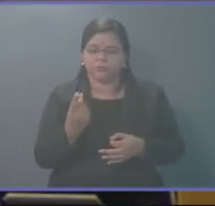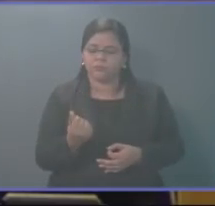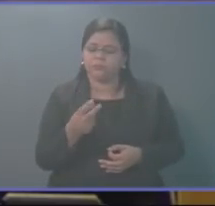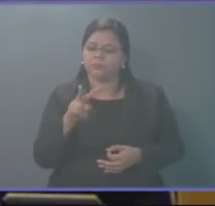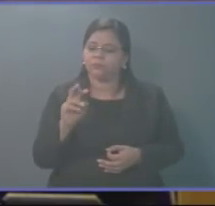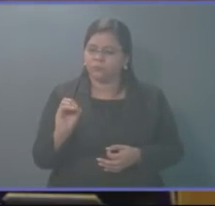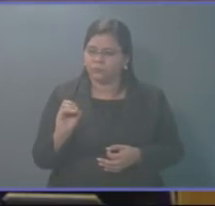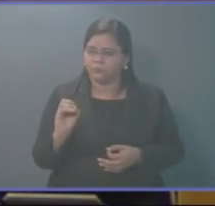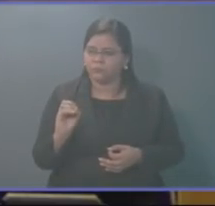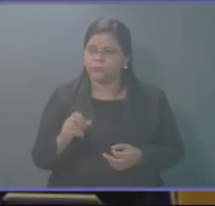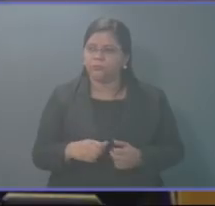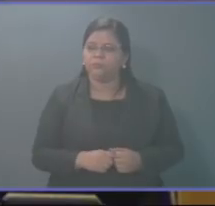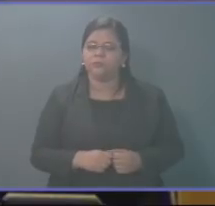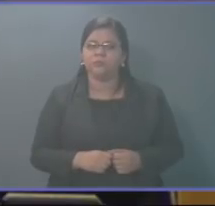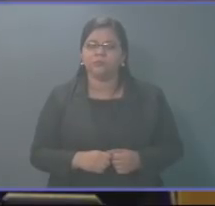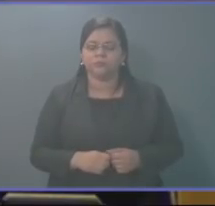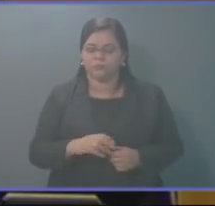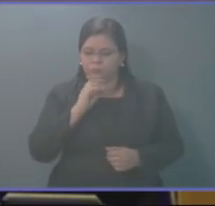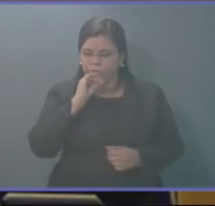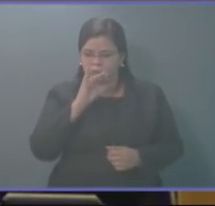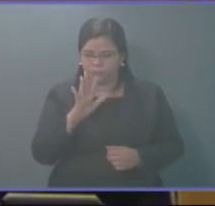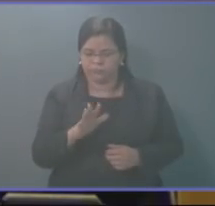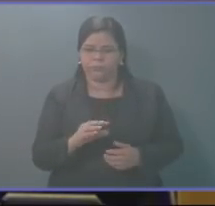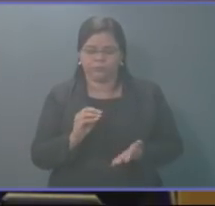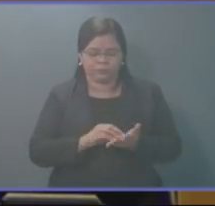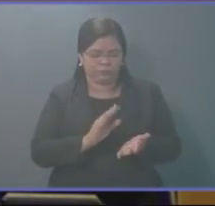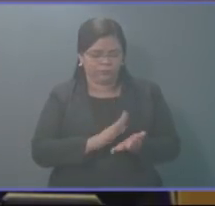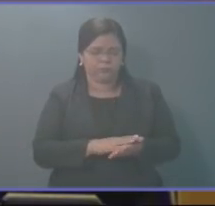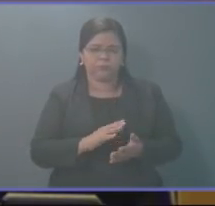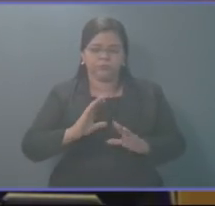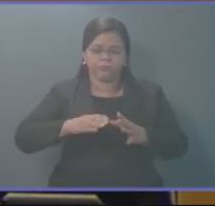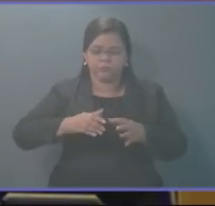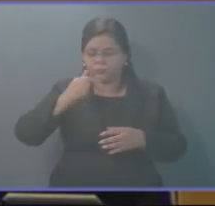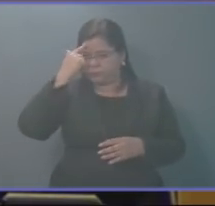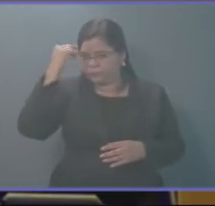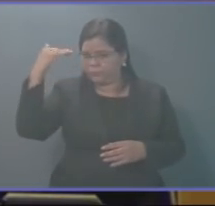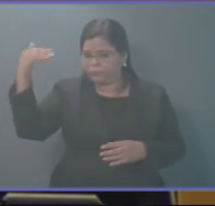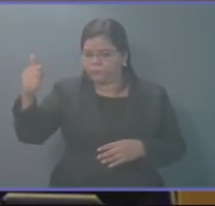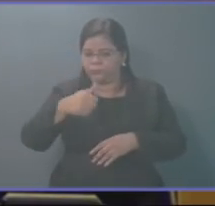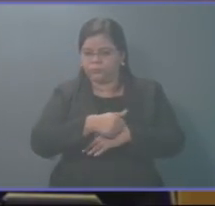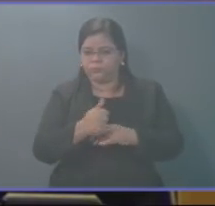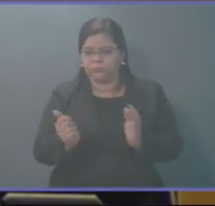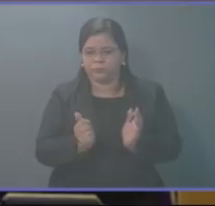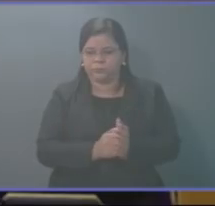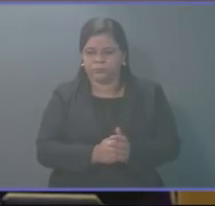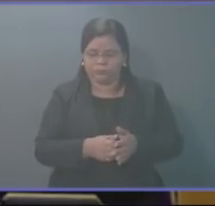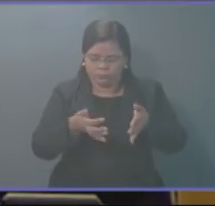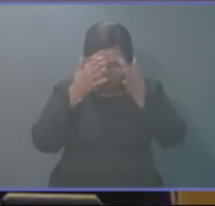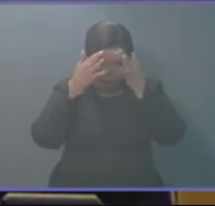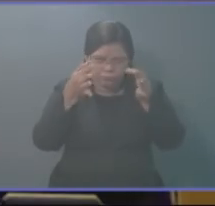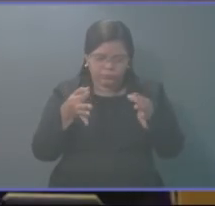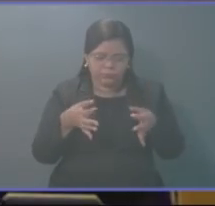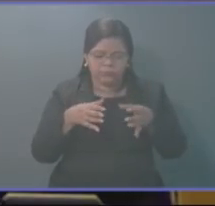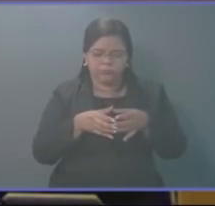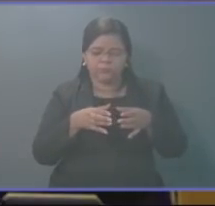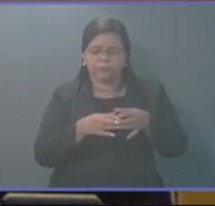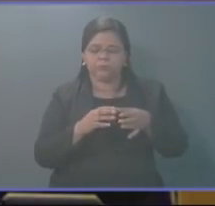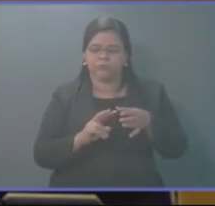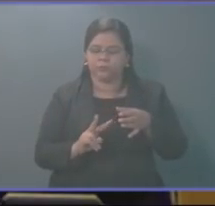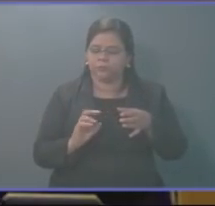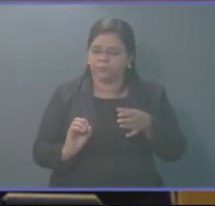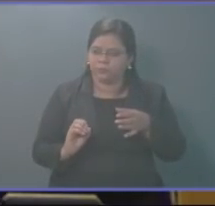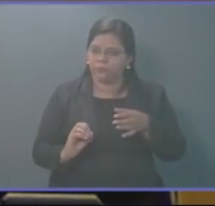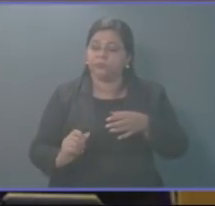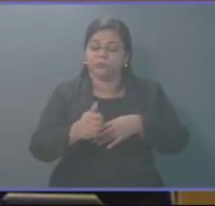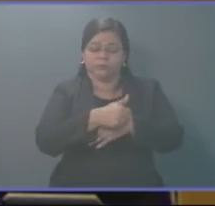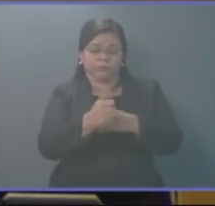20, que dice lo siguiente: Comisión Política, Palacio Legislativo, dictamen número 20. Señores secretarios de la